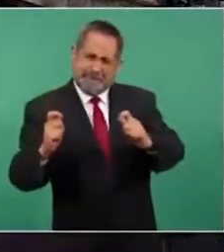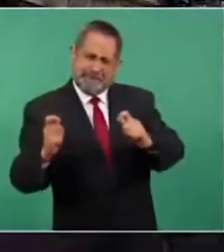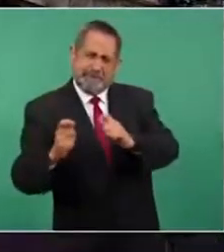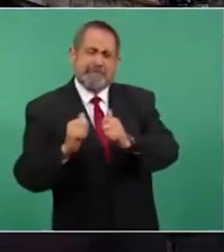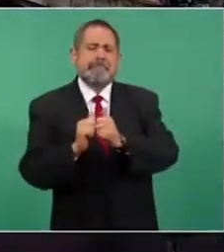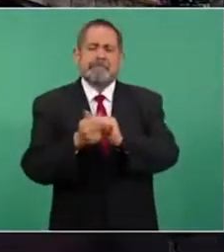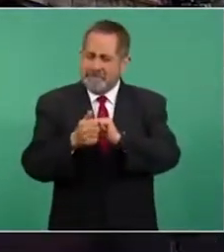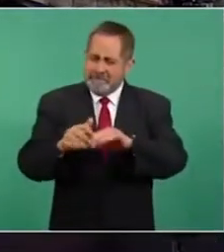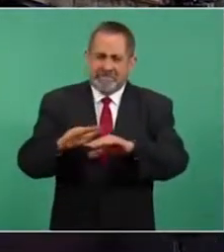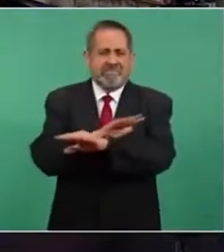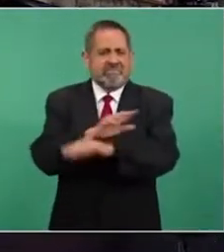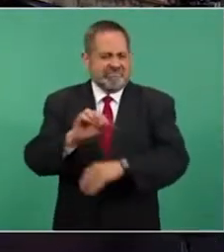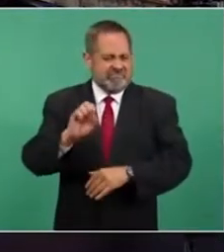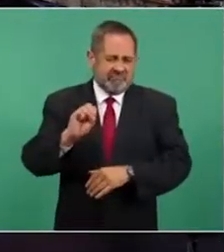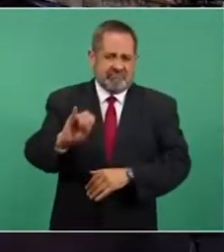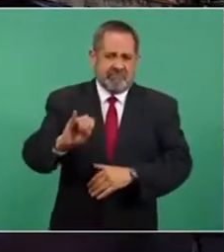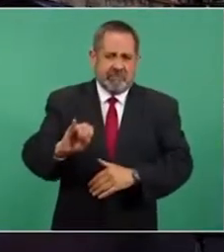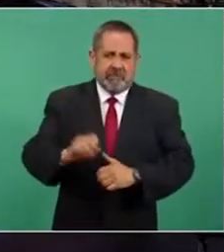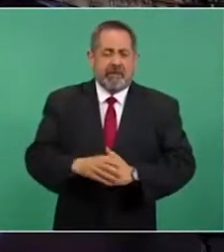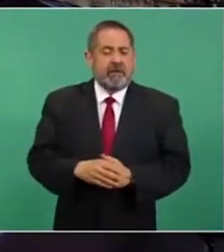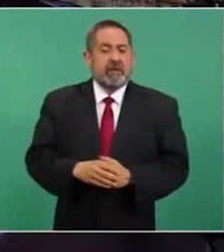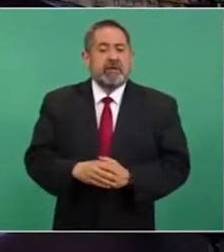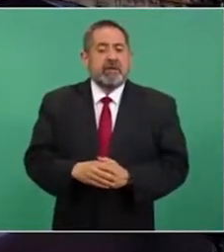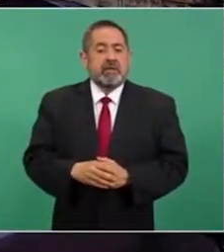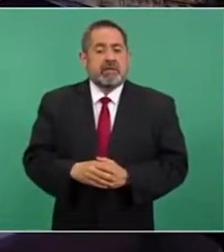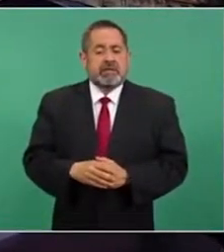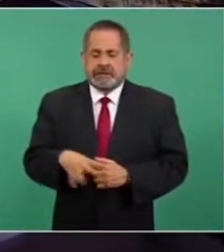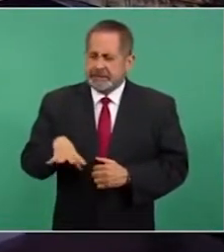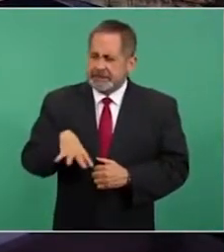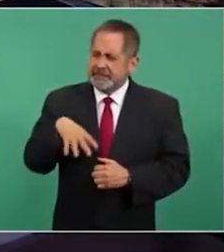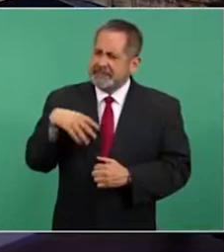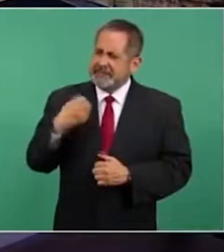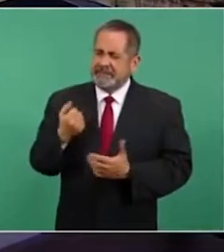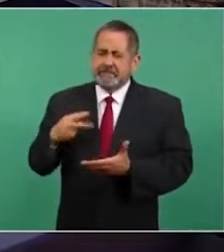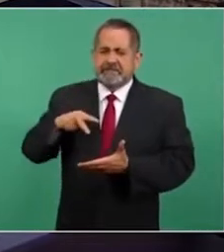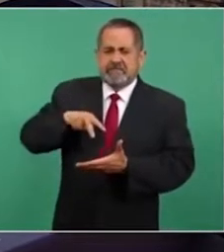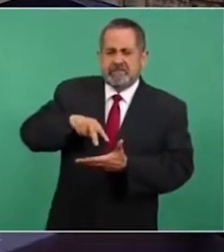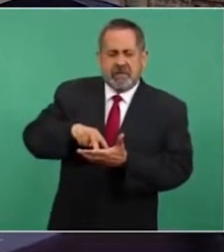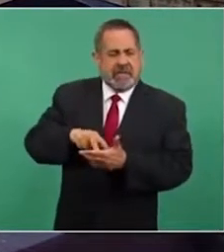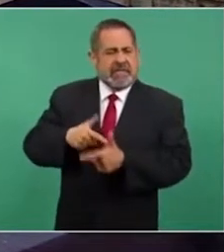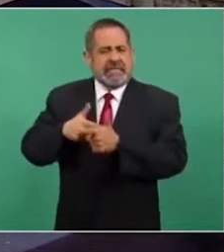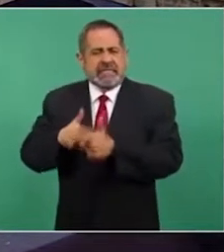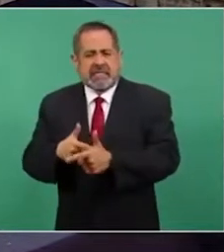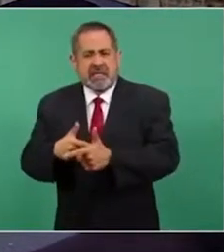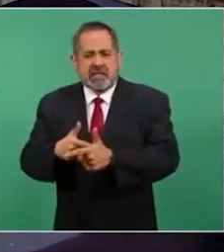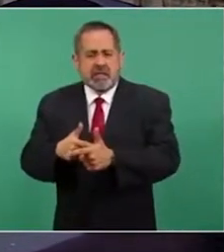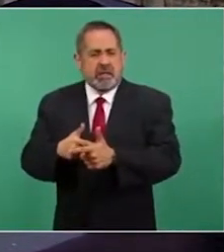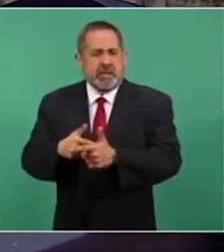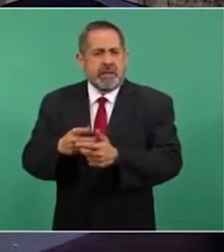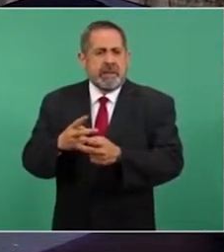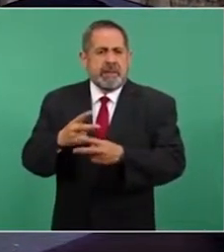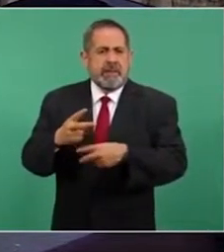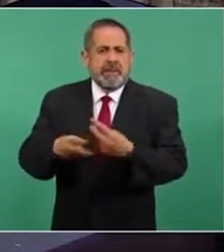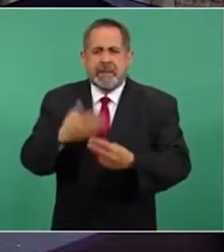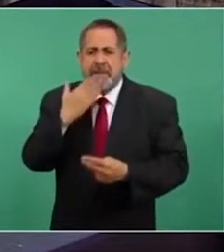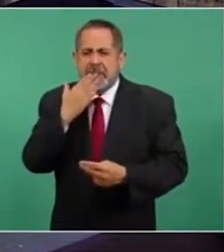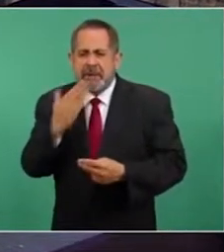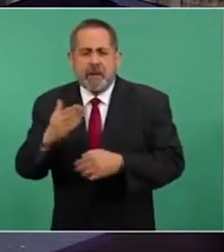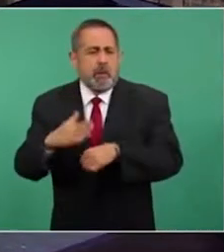Salimos adelante por la fortaleza cultural de nuestro pueblo,